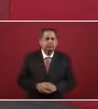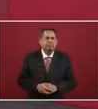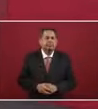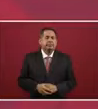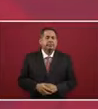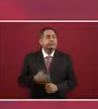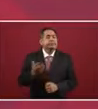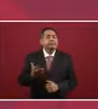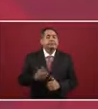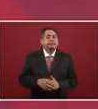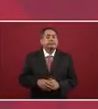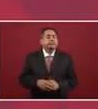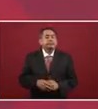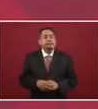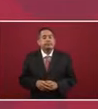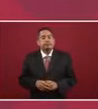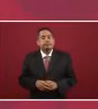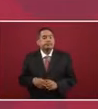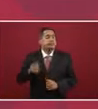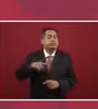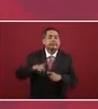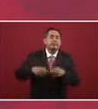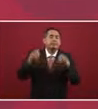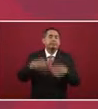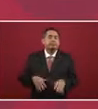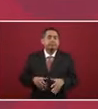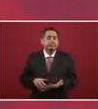Entonces, ¿a quién se afecta?